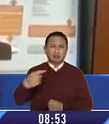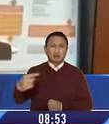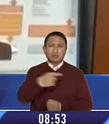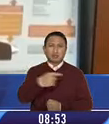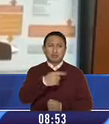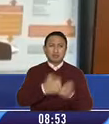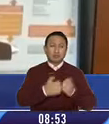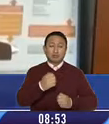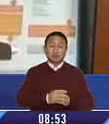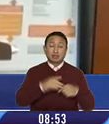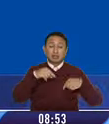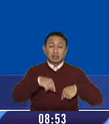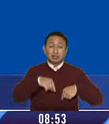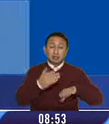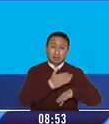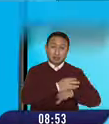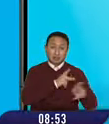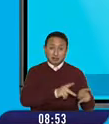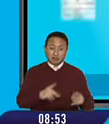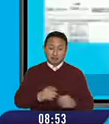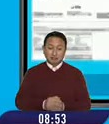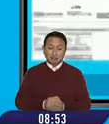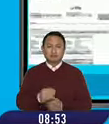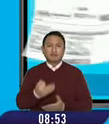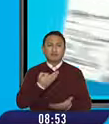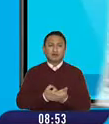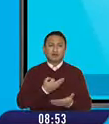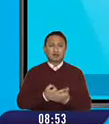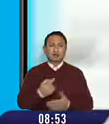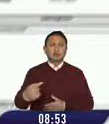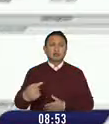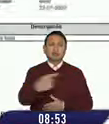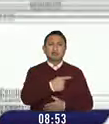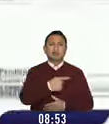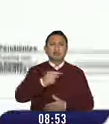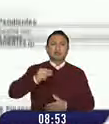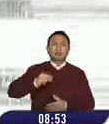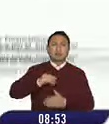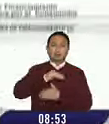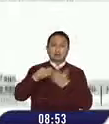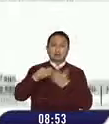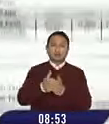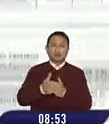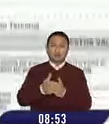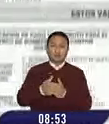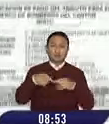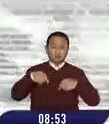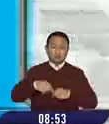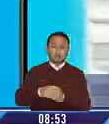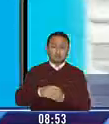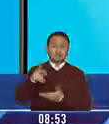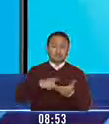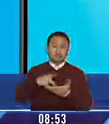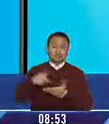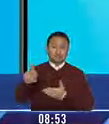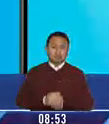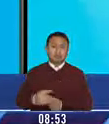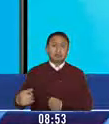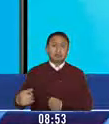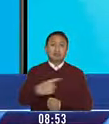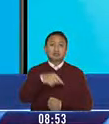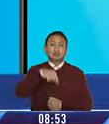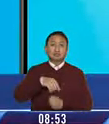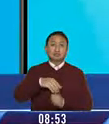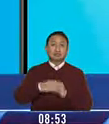mantenimiento programado. Ahora la factura o planilla donde se detallaba el consumo mensual y el costo a pagar se entregará de forma virtual